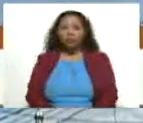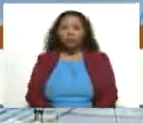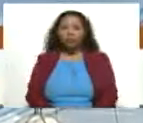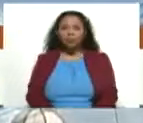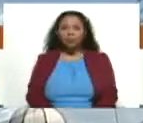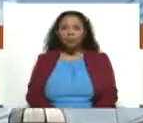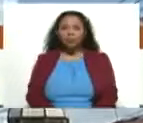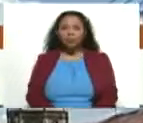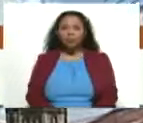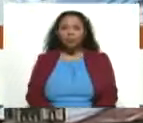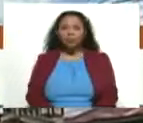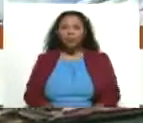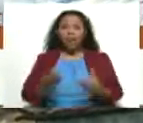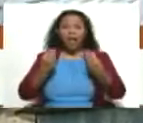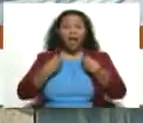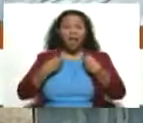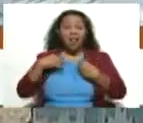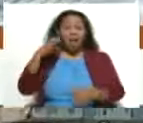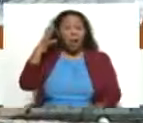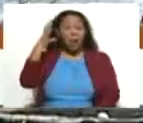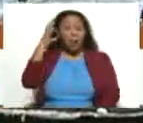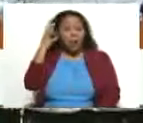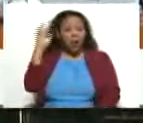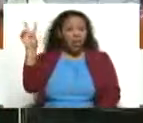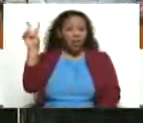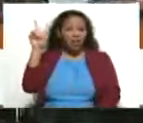¡Y que vivan las mujeres de Venezuela!